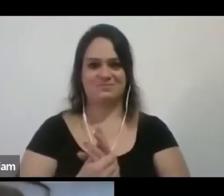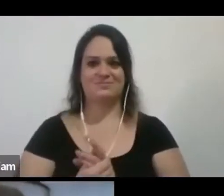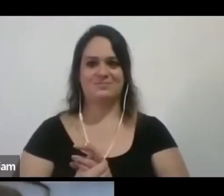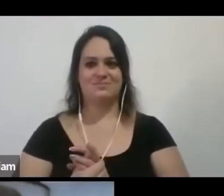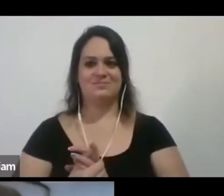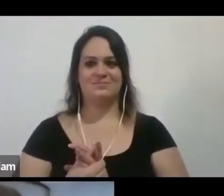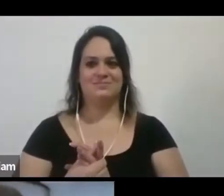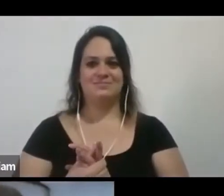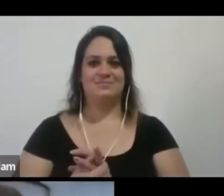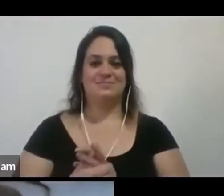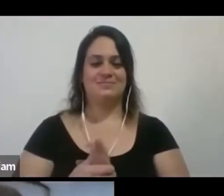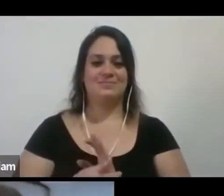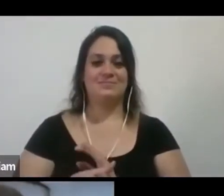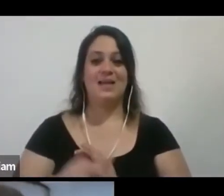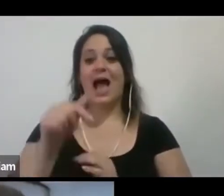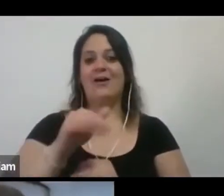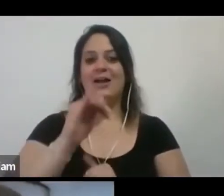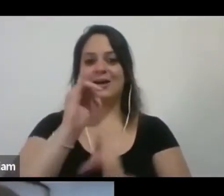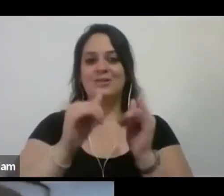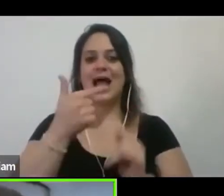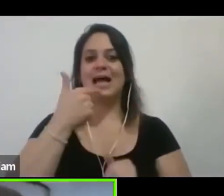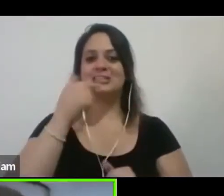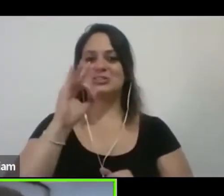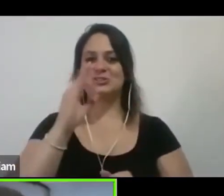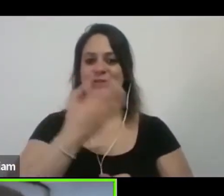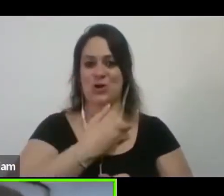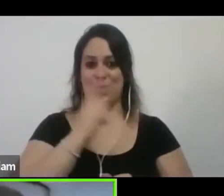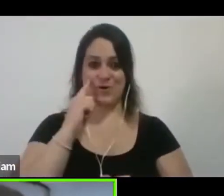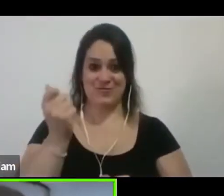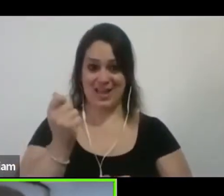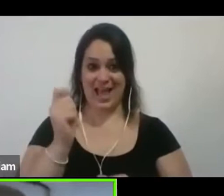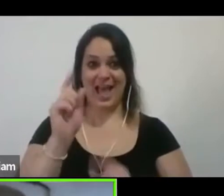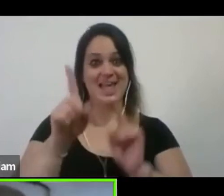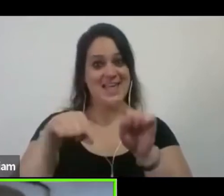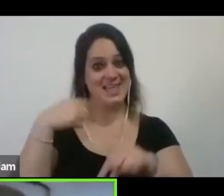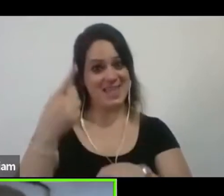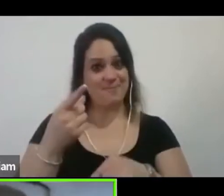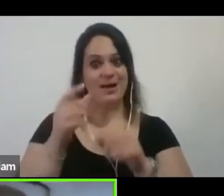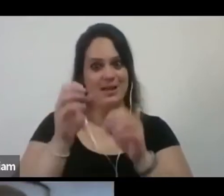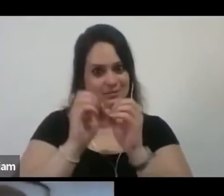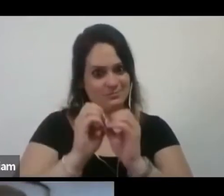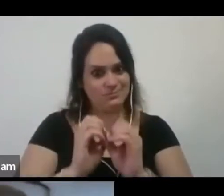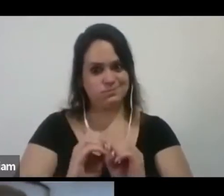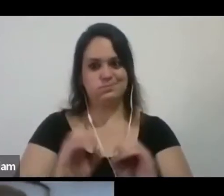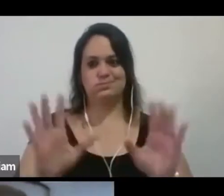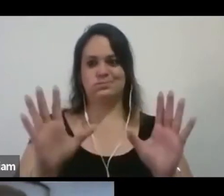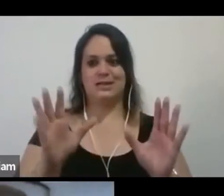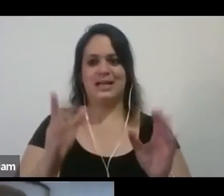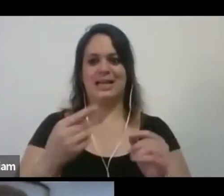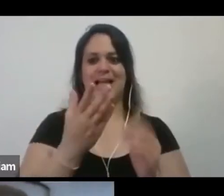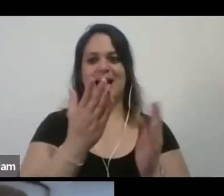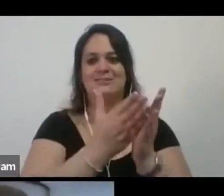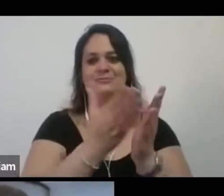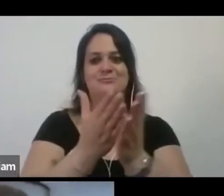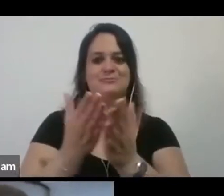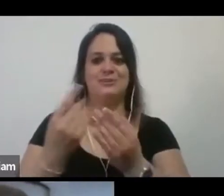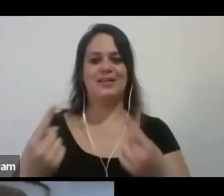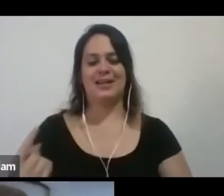Escuchemos a ver qué nos dice Sofía y Bueno. después entremos un poco más en lo que son las carreras y las